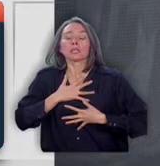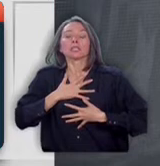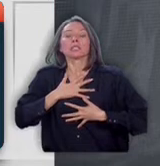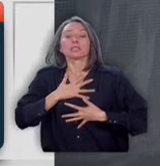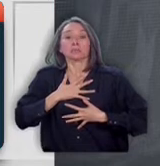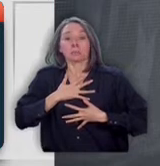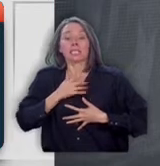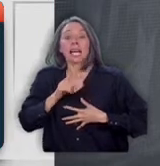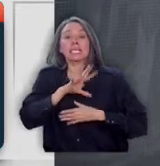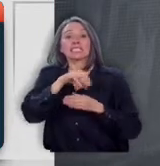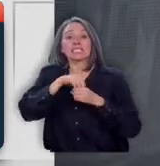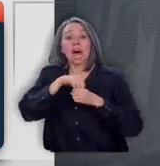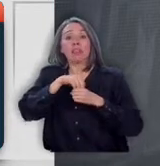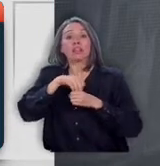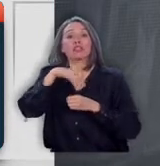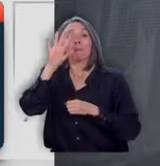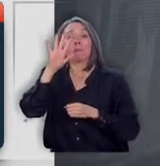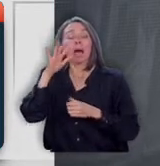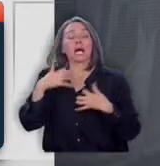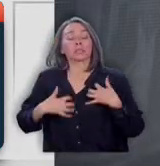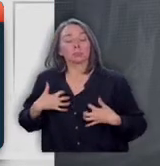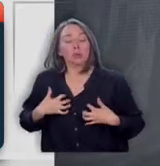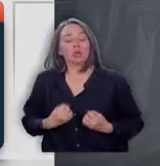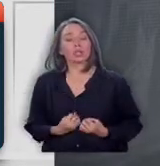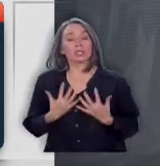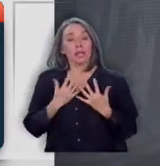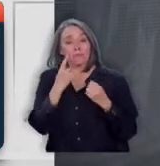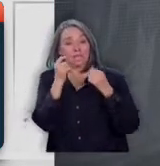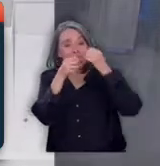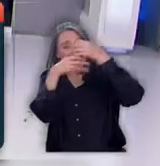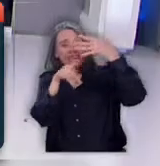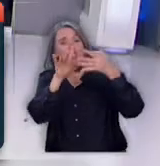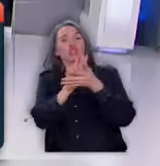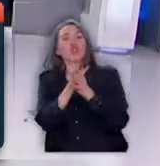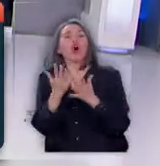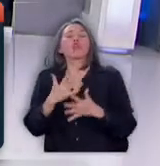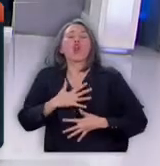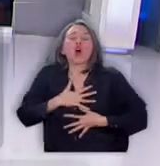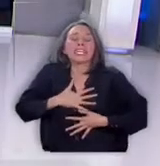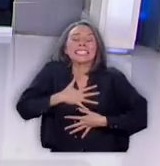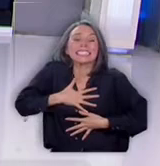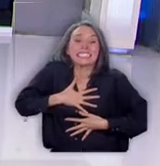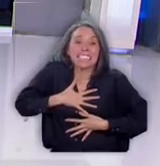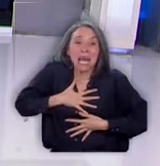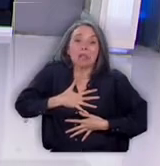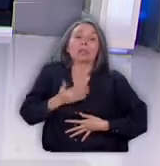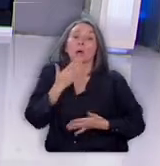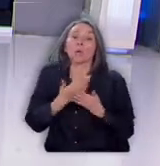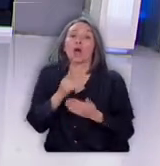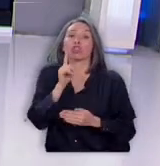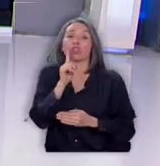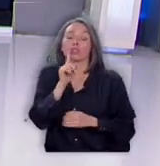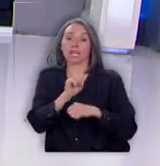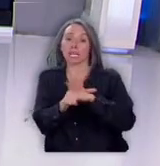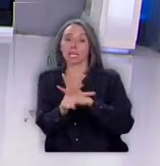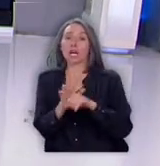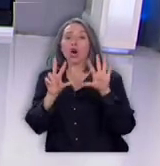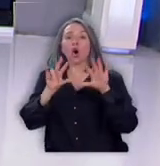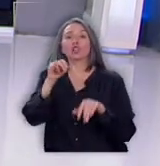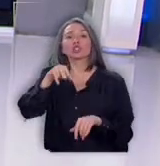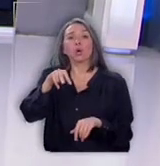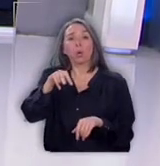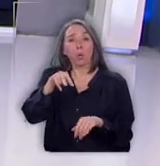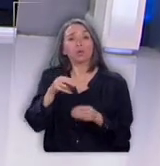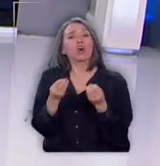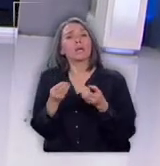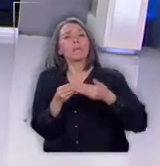una de las más molestas y sabe qué ahí están todos los síntomas para que usted no se lo pierda 8 de junio que pasó Un día